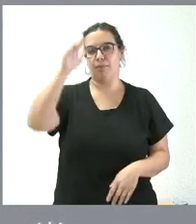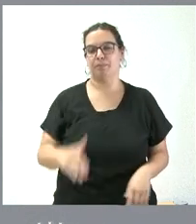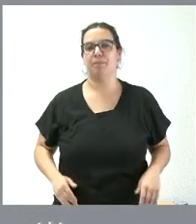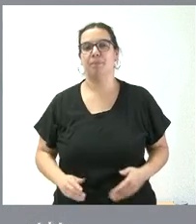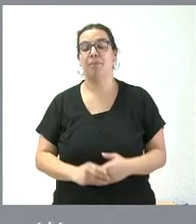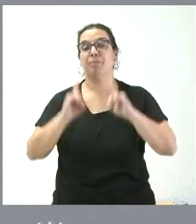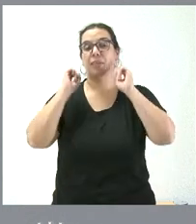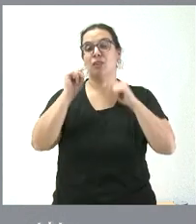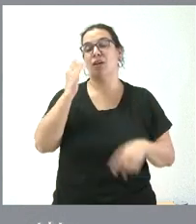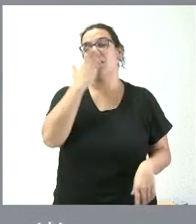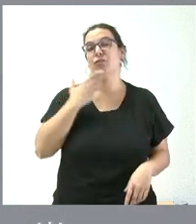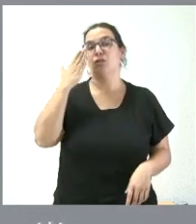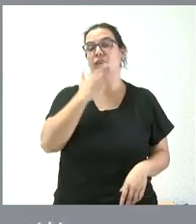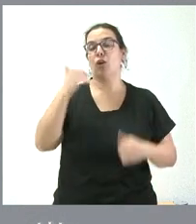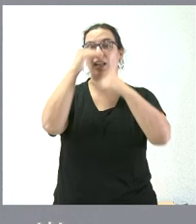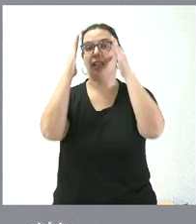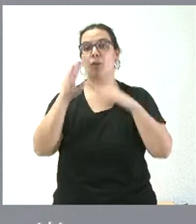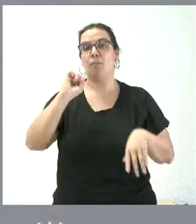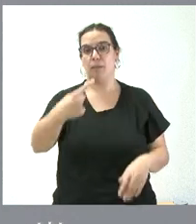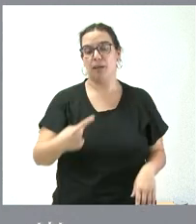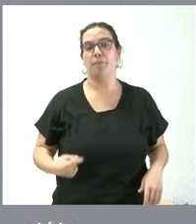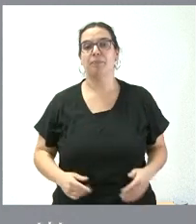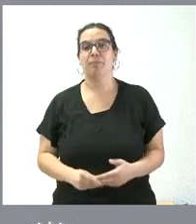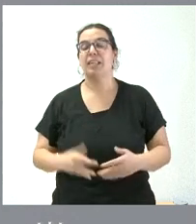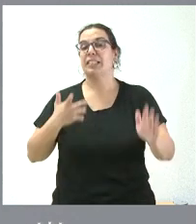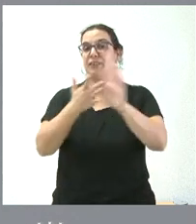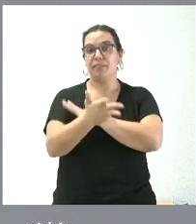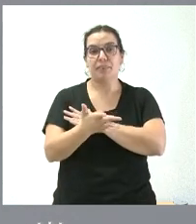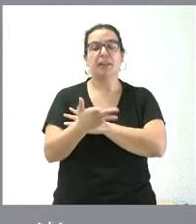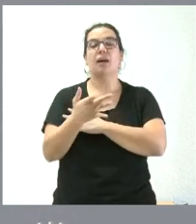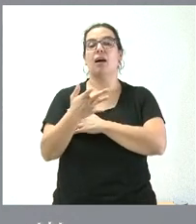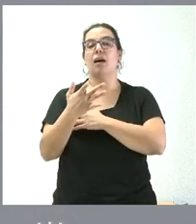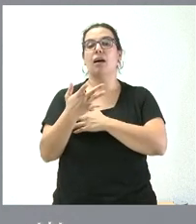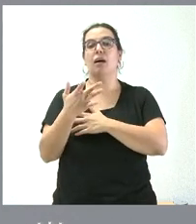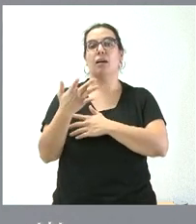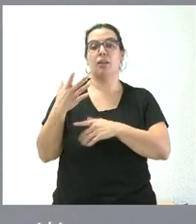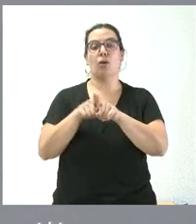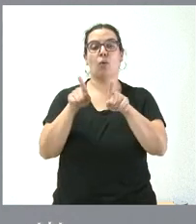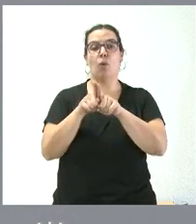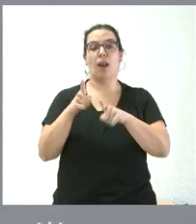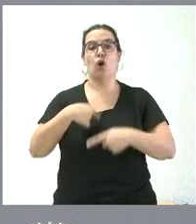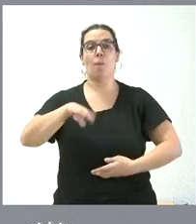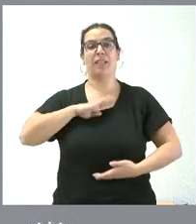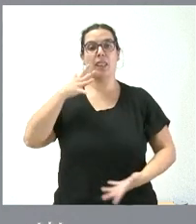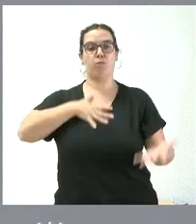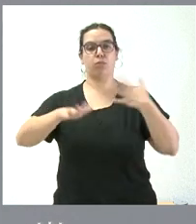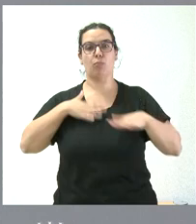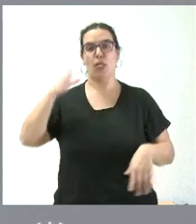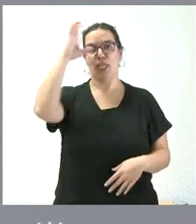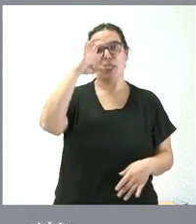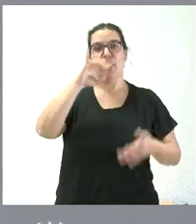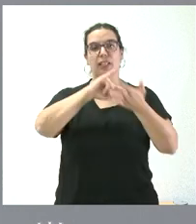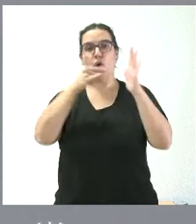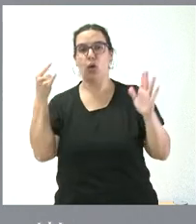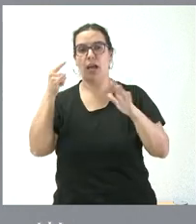en este caso escolares de atención primaria se trata En definitiva de fomentar estas competencias stin en ciencia tecnología ingeniería